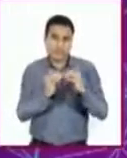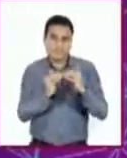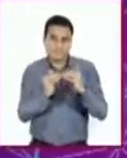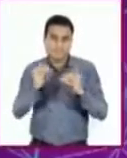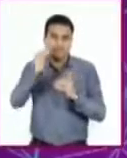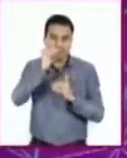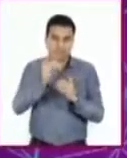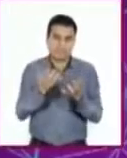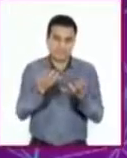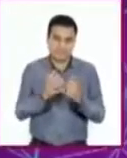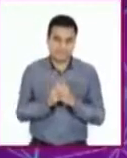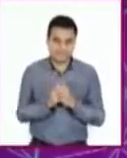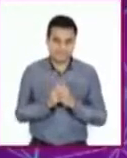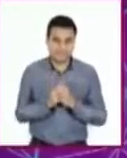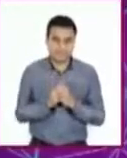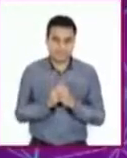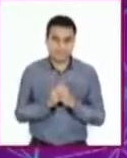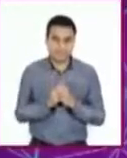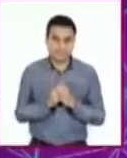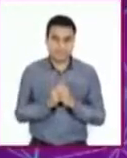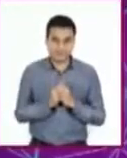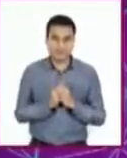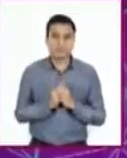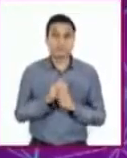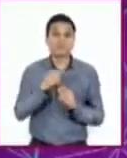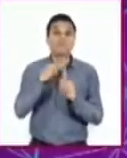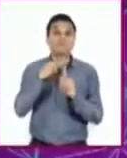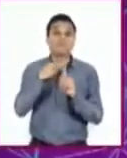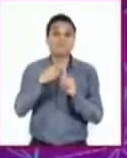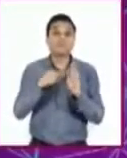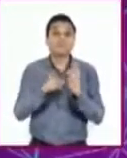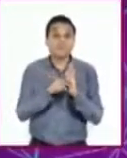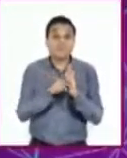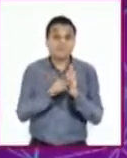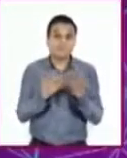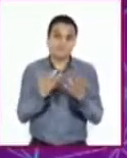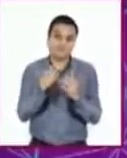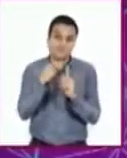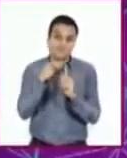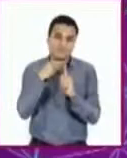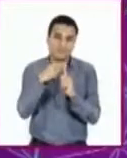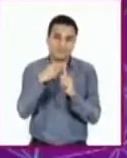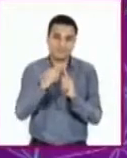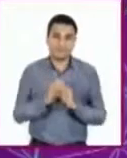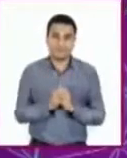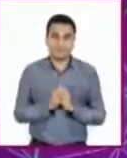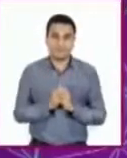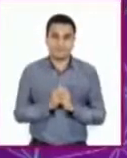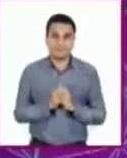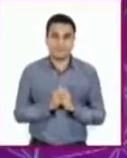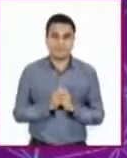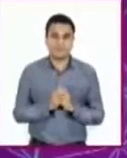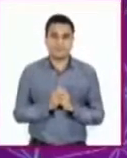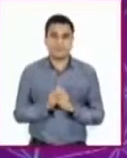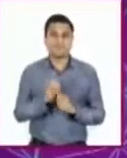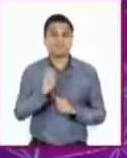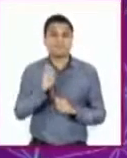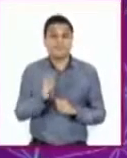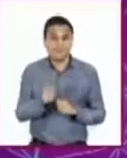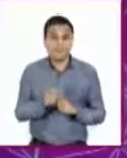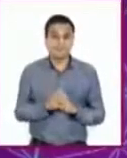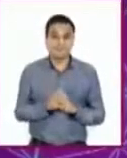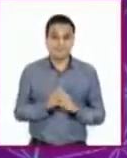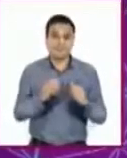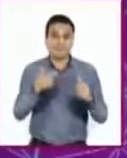35 centésimos negativo, el resultado es un número positivo. Por lo tanto, quedan en